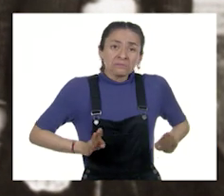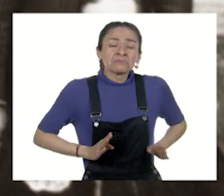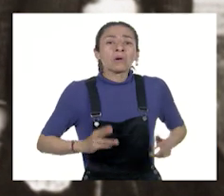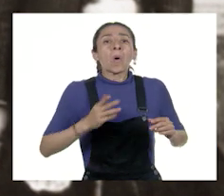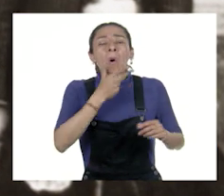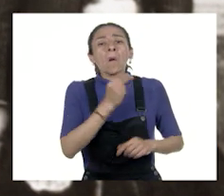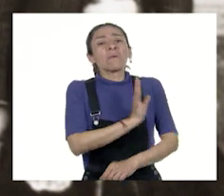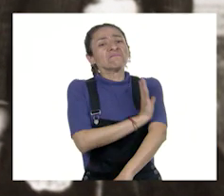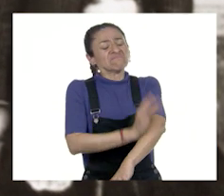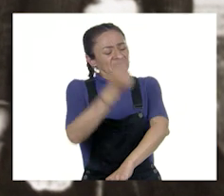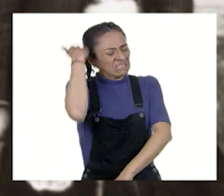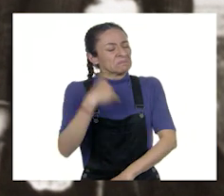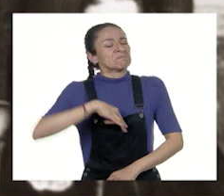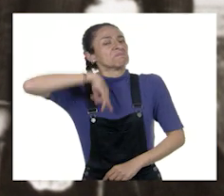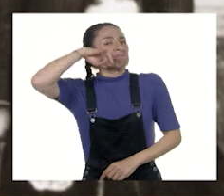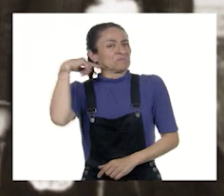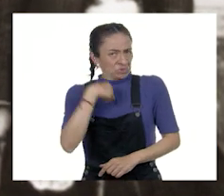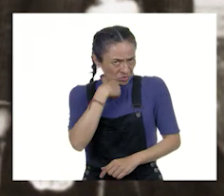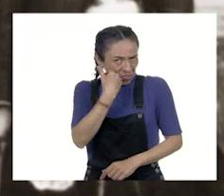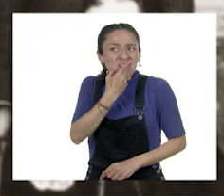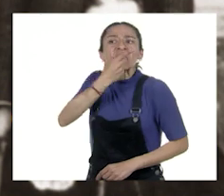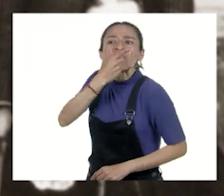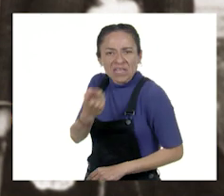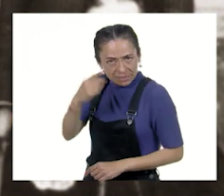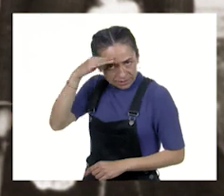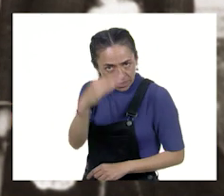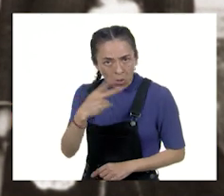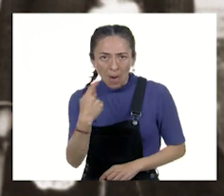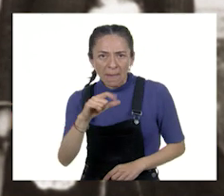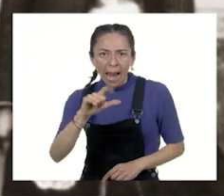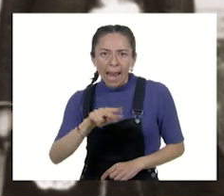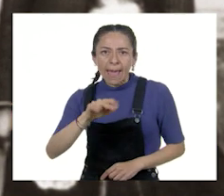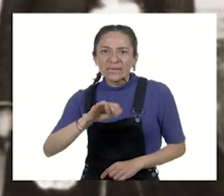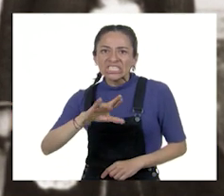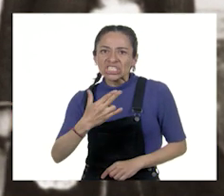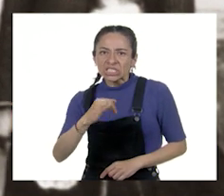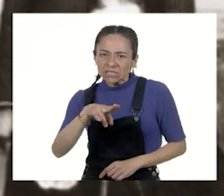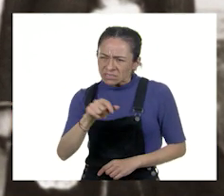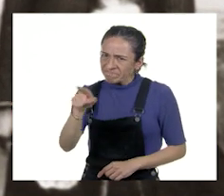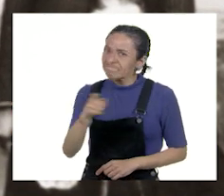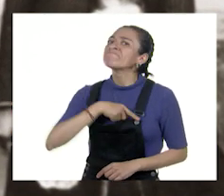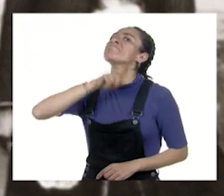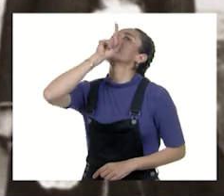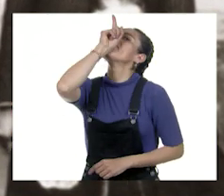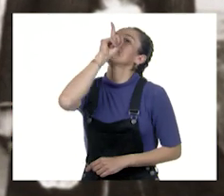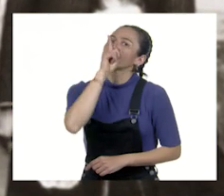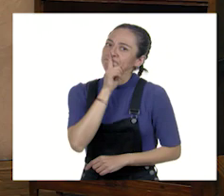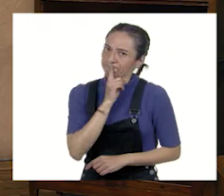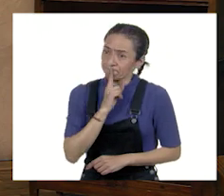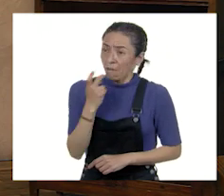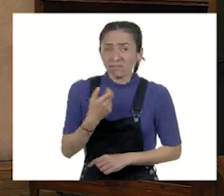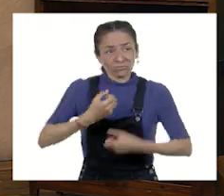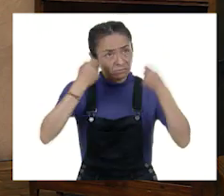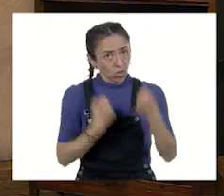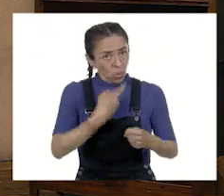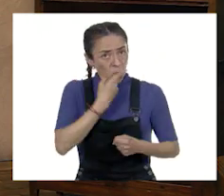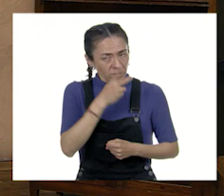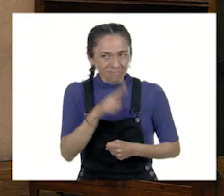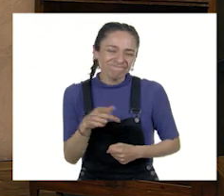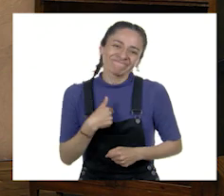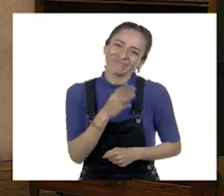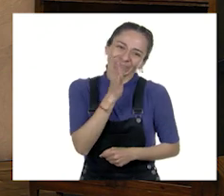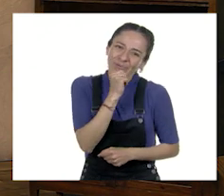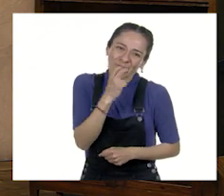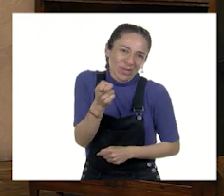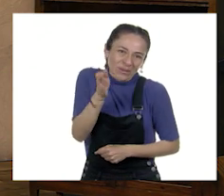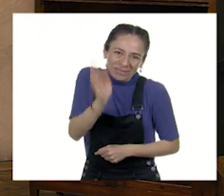al señor Pallavicini que miente y que no es capaz de probar su aseveración. Imitardo ni perezoso,